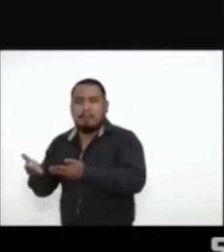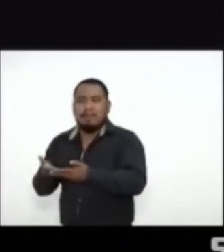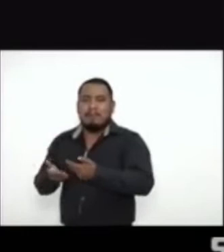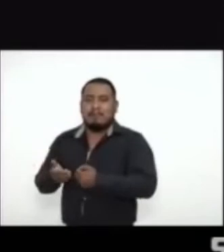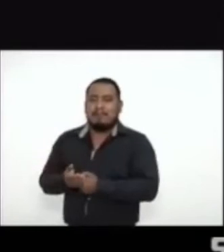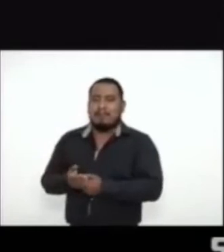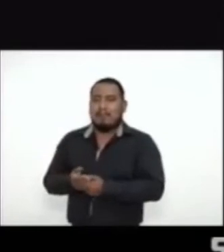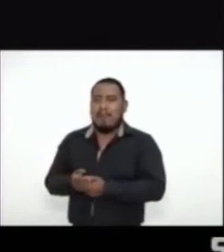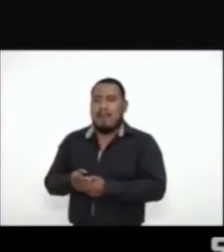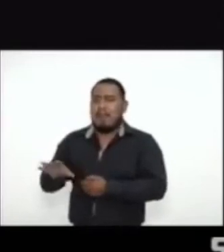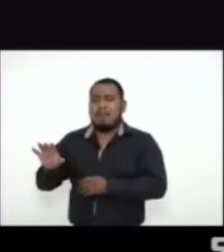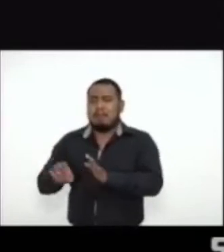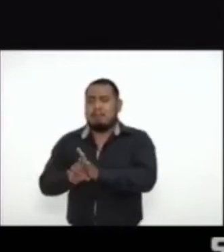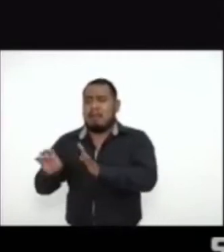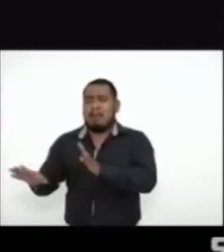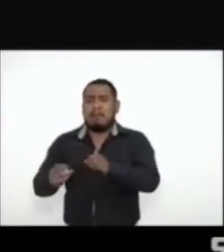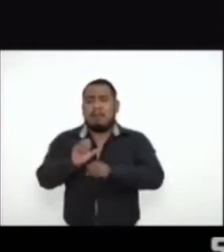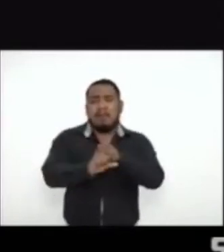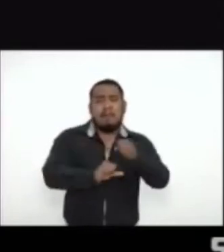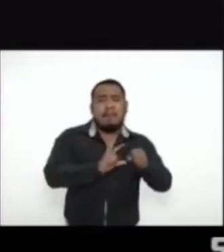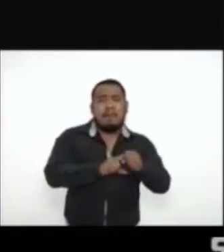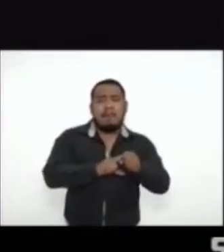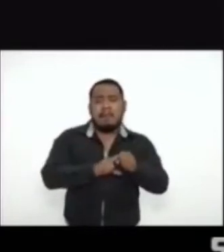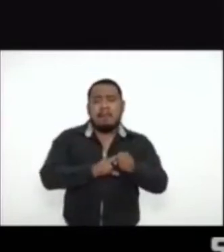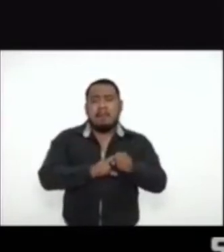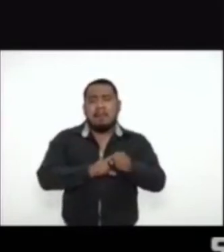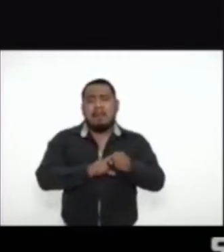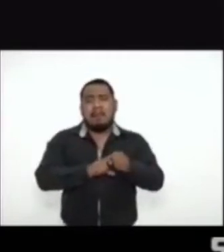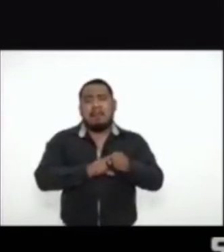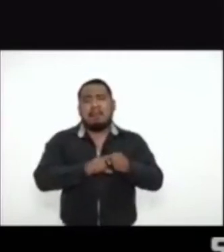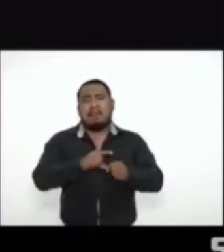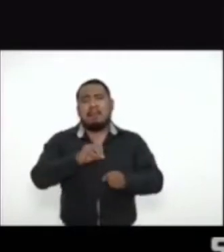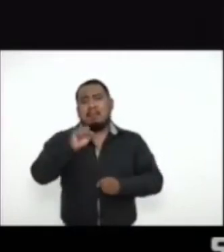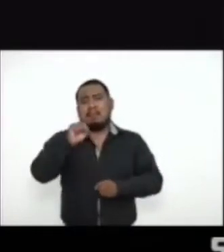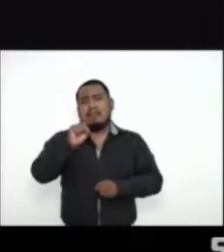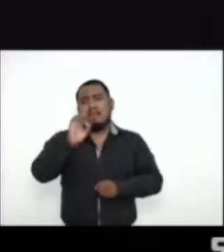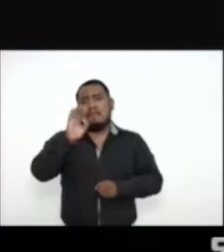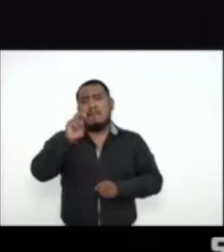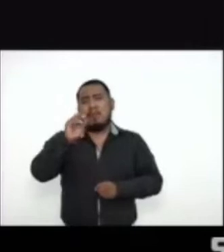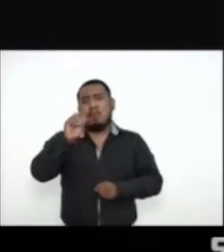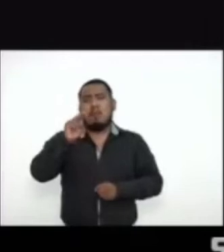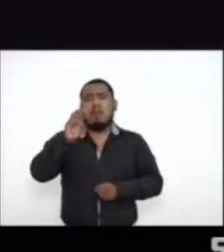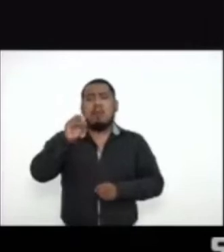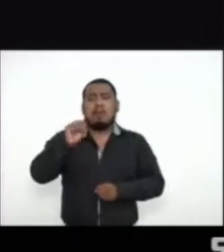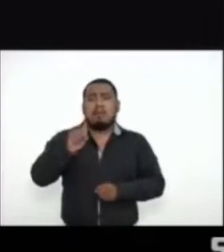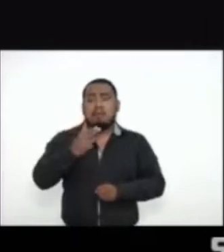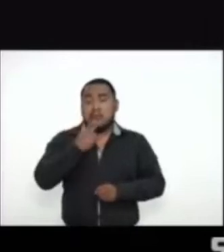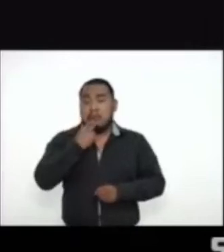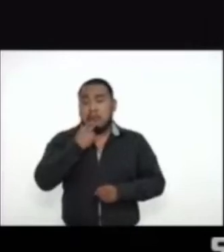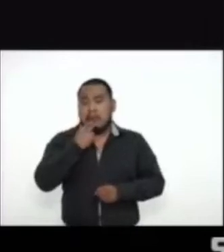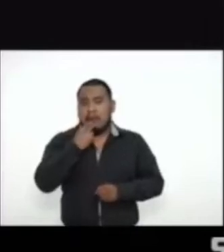los animalitos, las feromonas que se detectan a través del búmero nasal sirve para